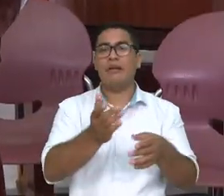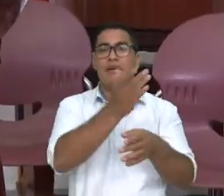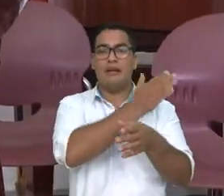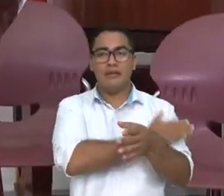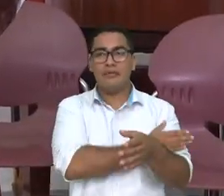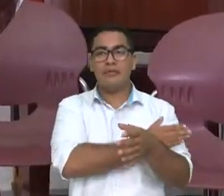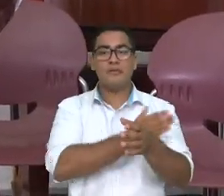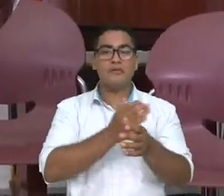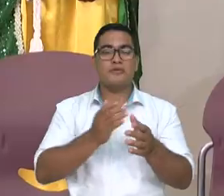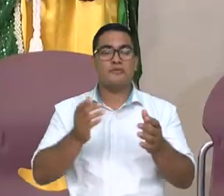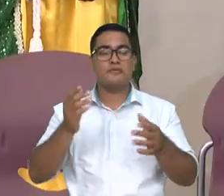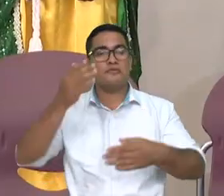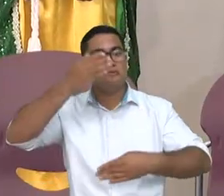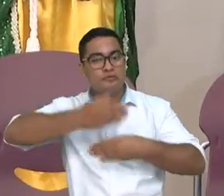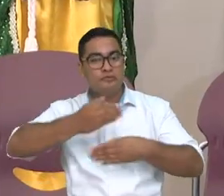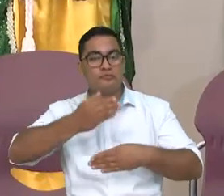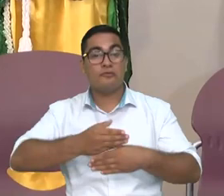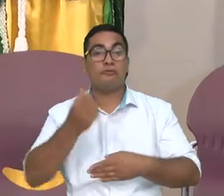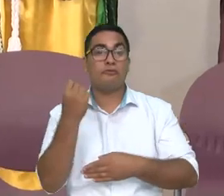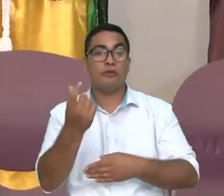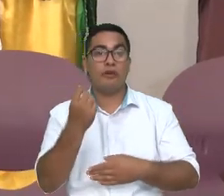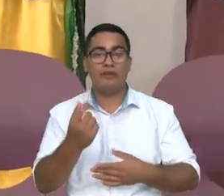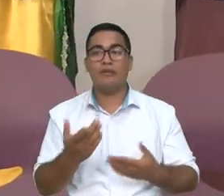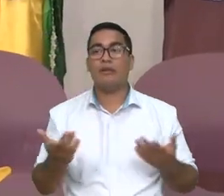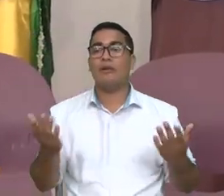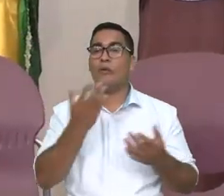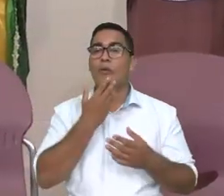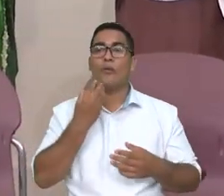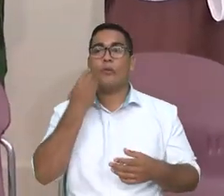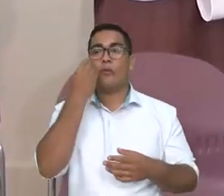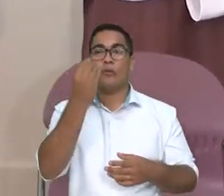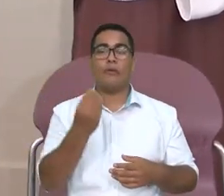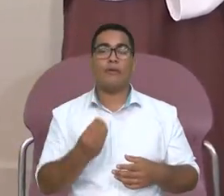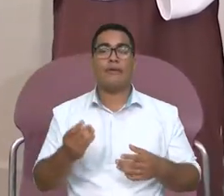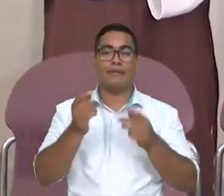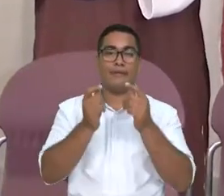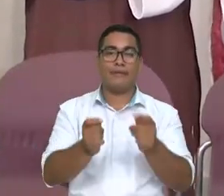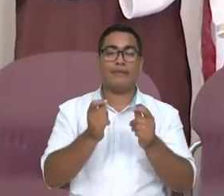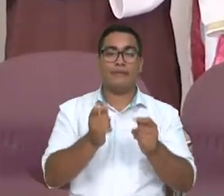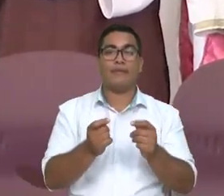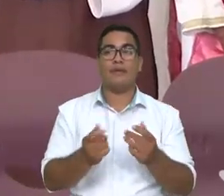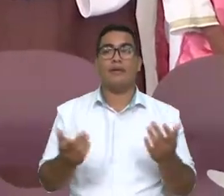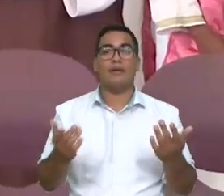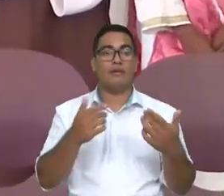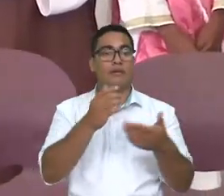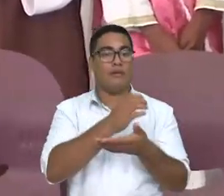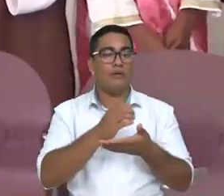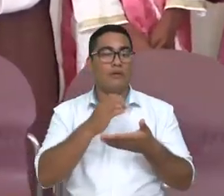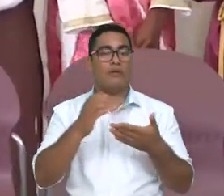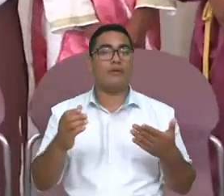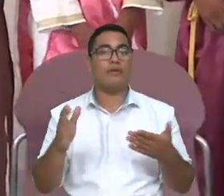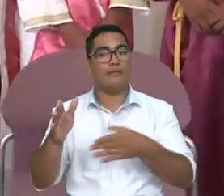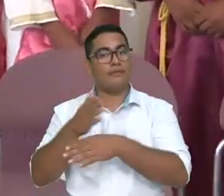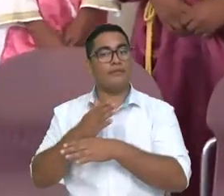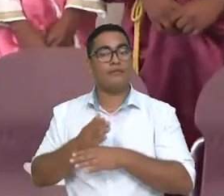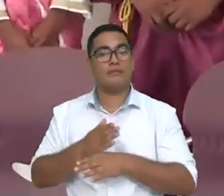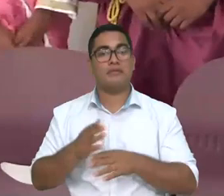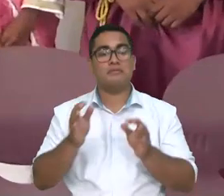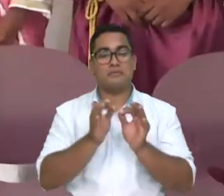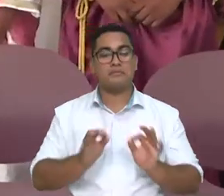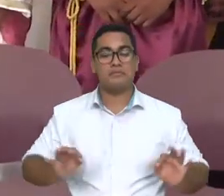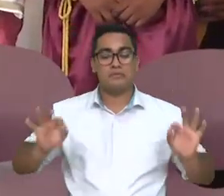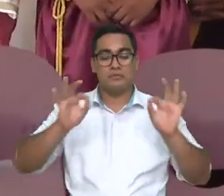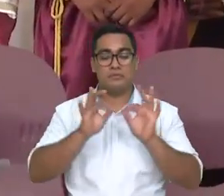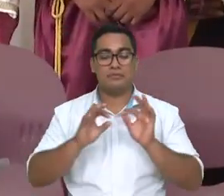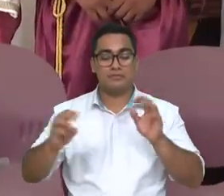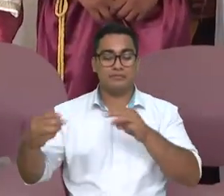inactivas. Tenemos la gran esperanza que hay judeas juveniles en la ciudad de Granada que organizan los colegios. Y para nosotros es una